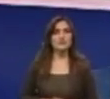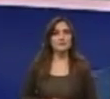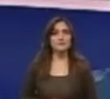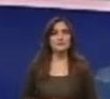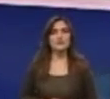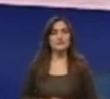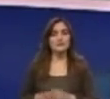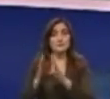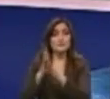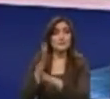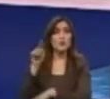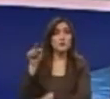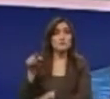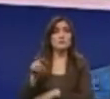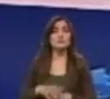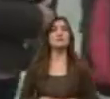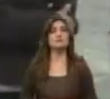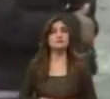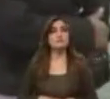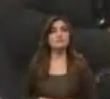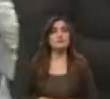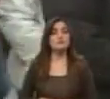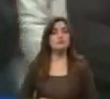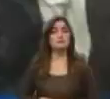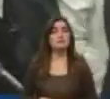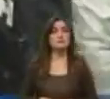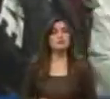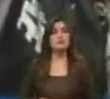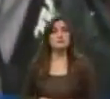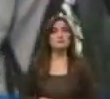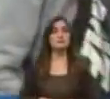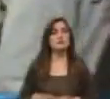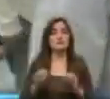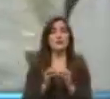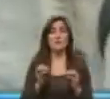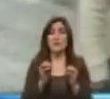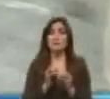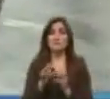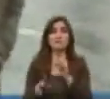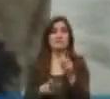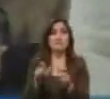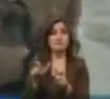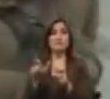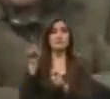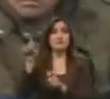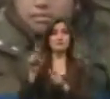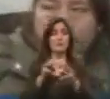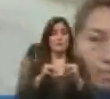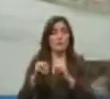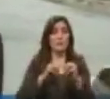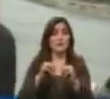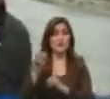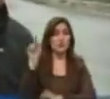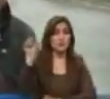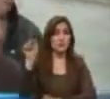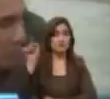Gigi, largas filas porque se ha duplicado prácticamente el número de usuarios de las unidades del corredor central norte